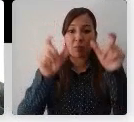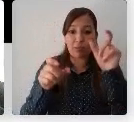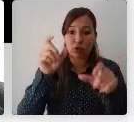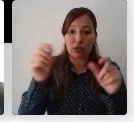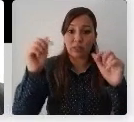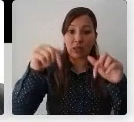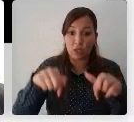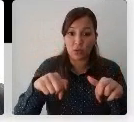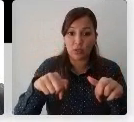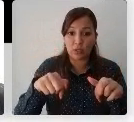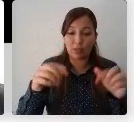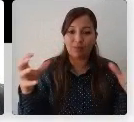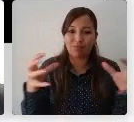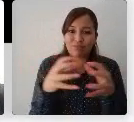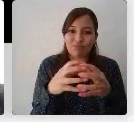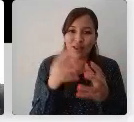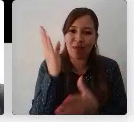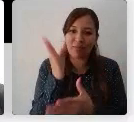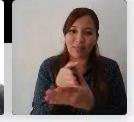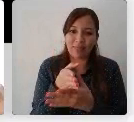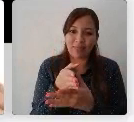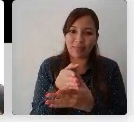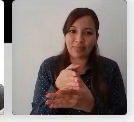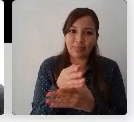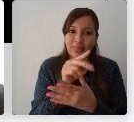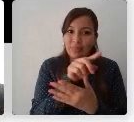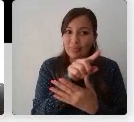en el destino, desde ya. Y también